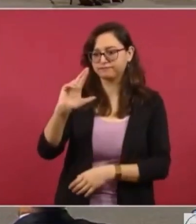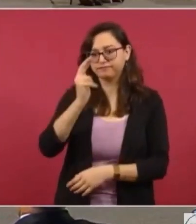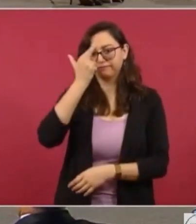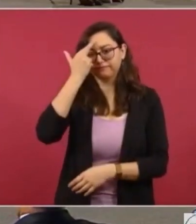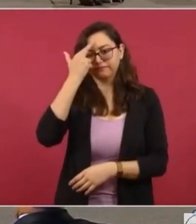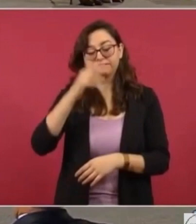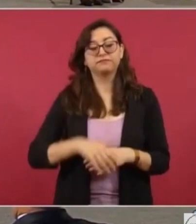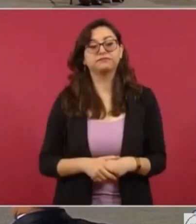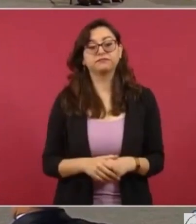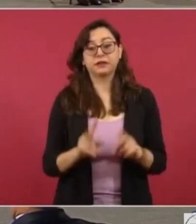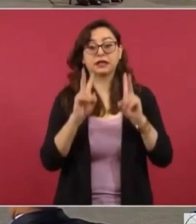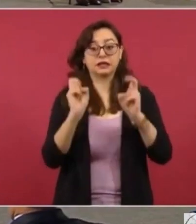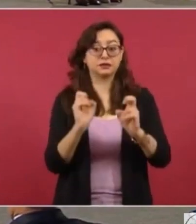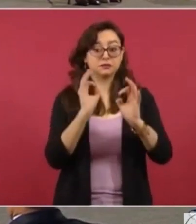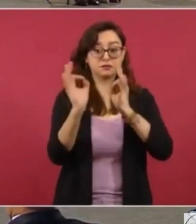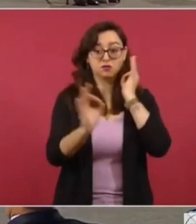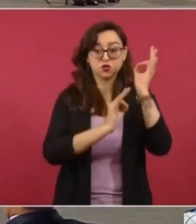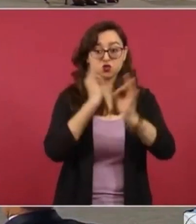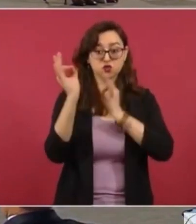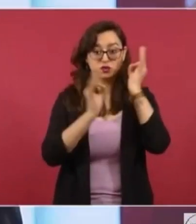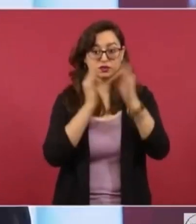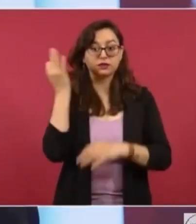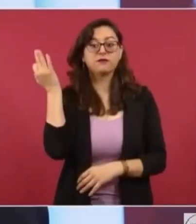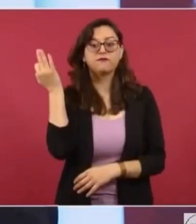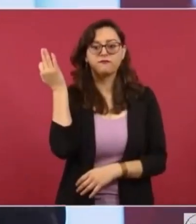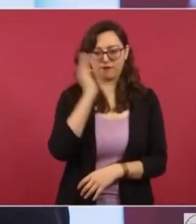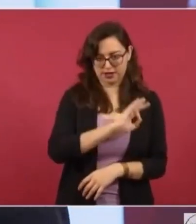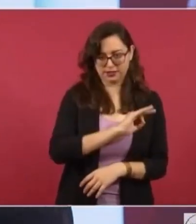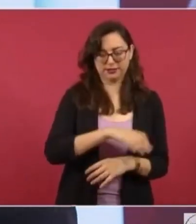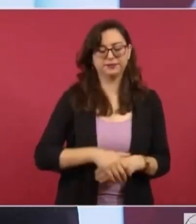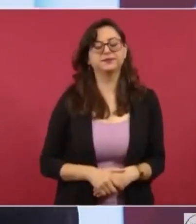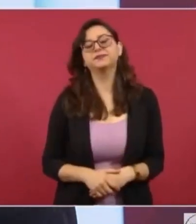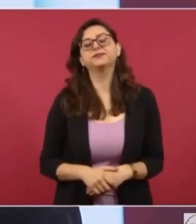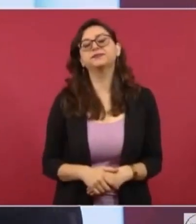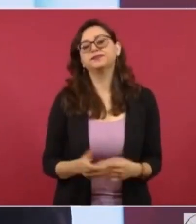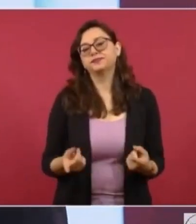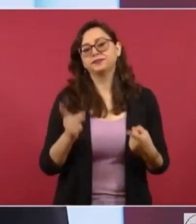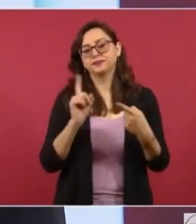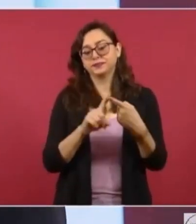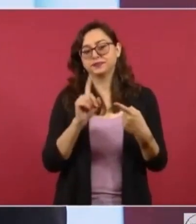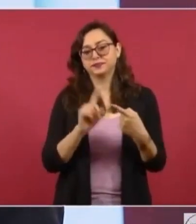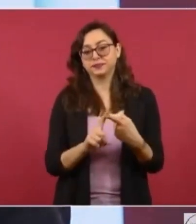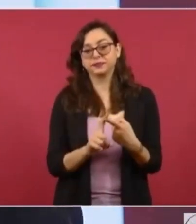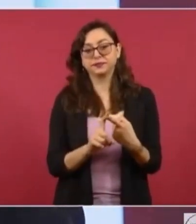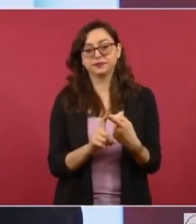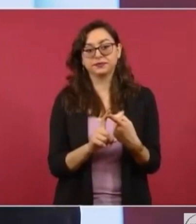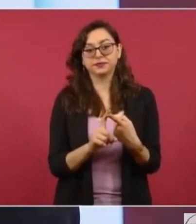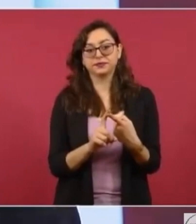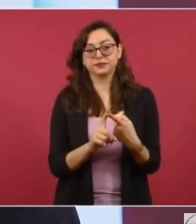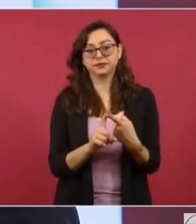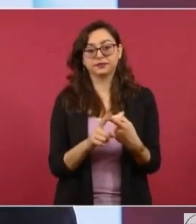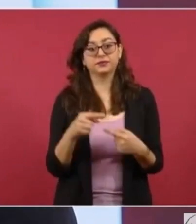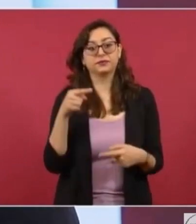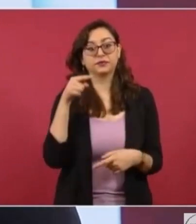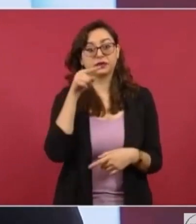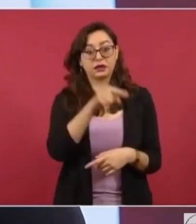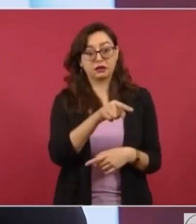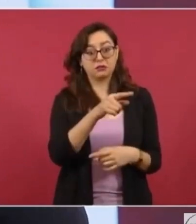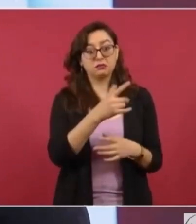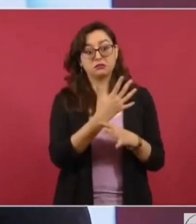La primera, falso que la reforma electoral propiciará un